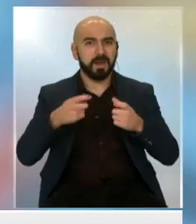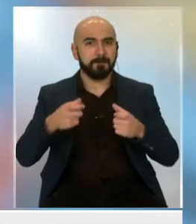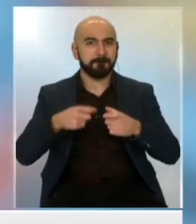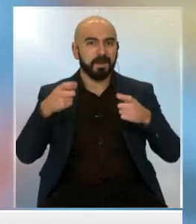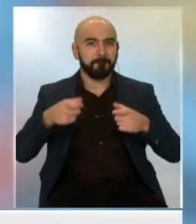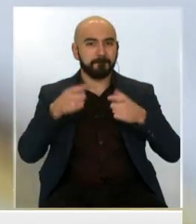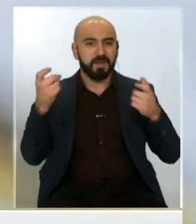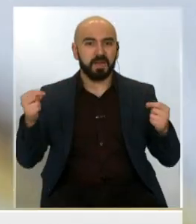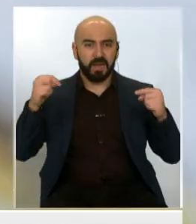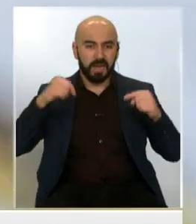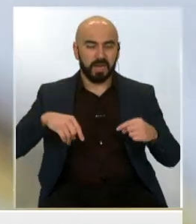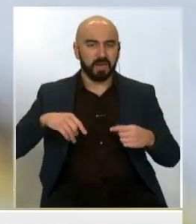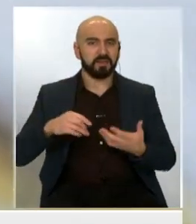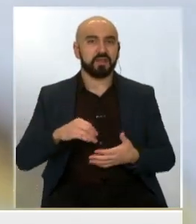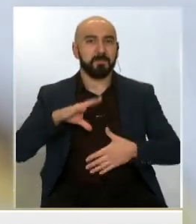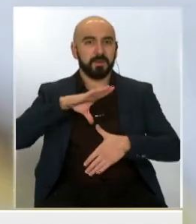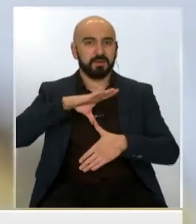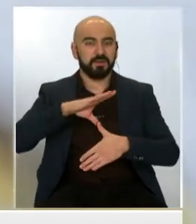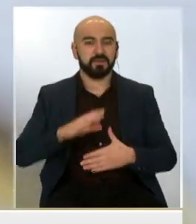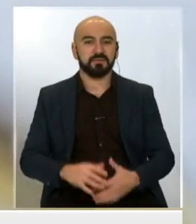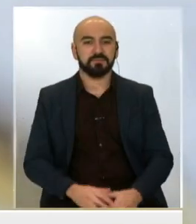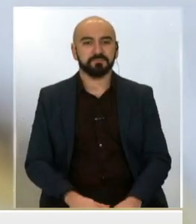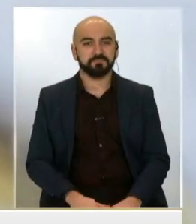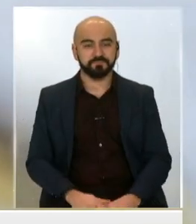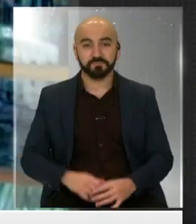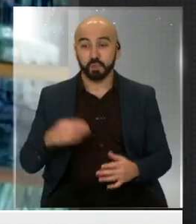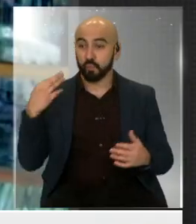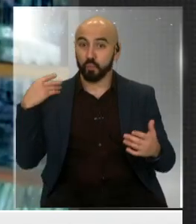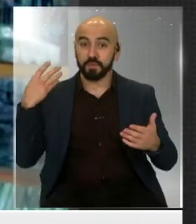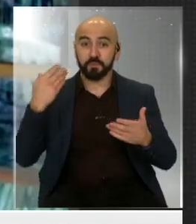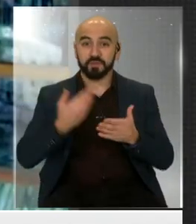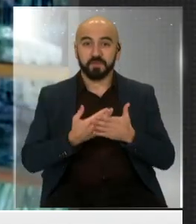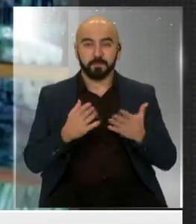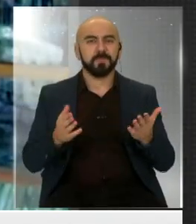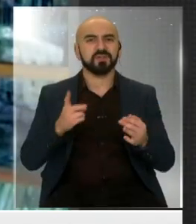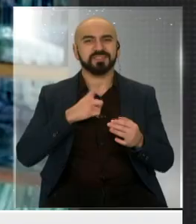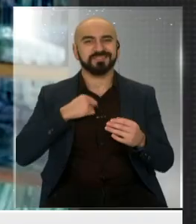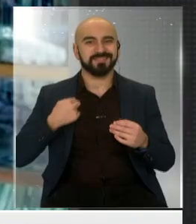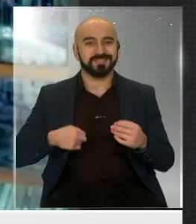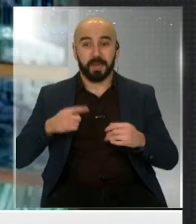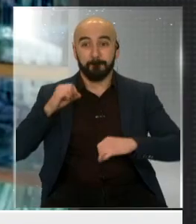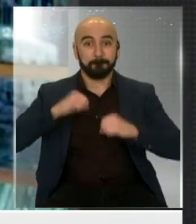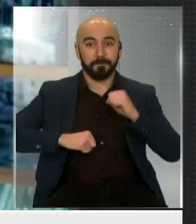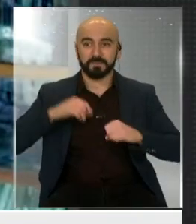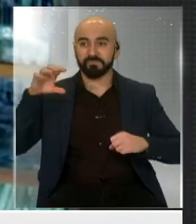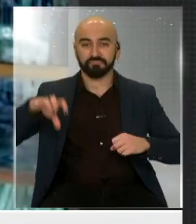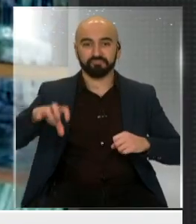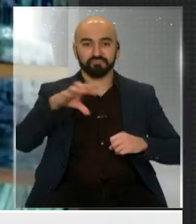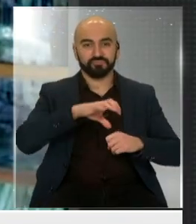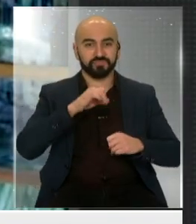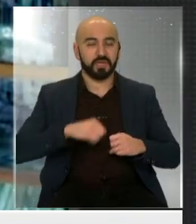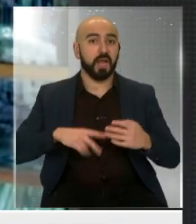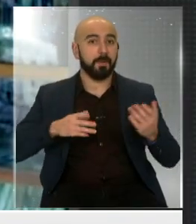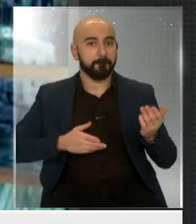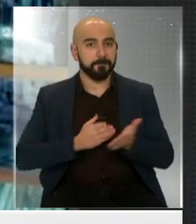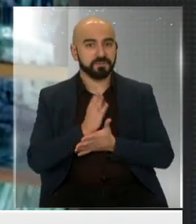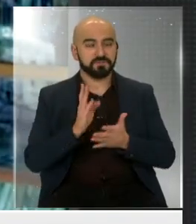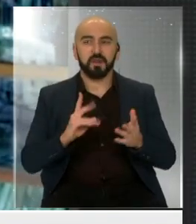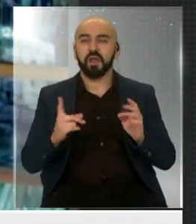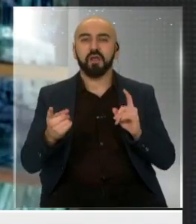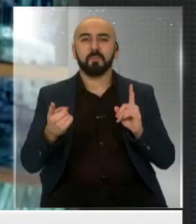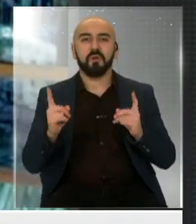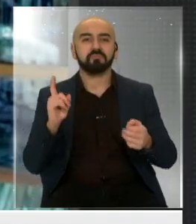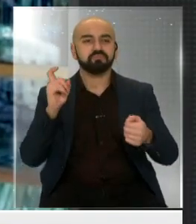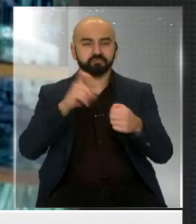Occidente? En los últimos años, China y las empresas chinas han comenzado a utilizar y a participar de